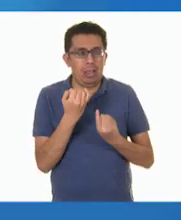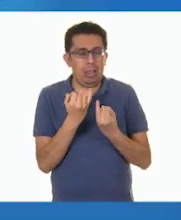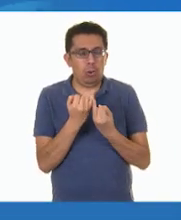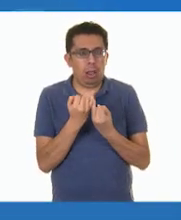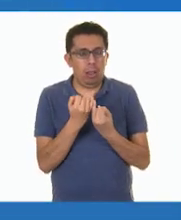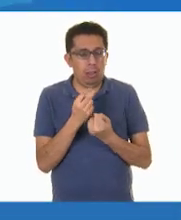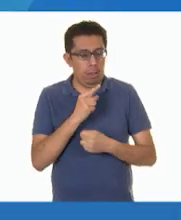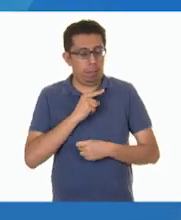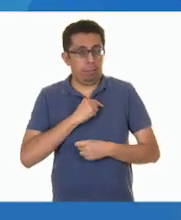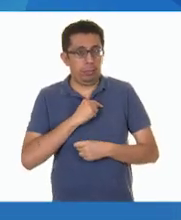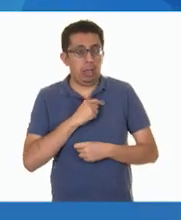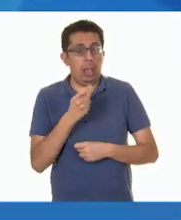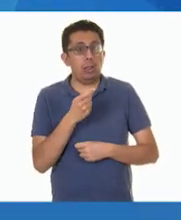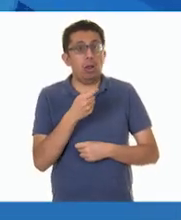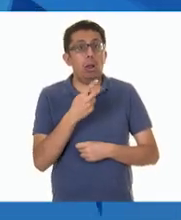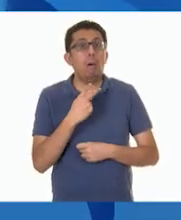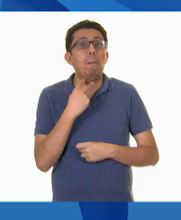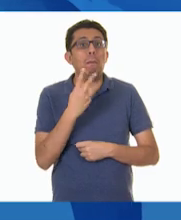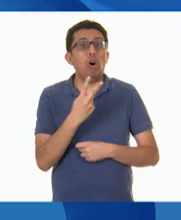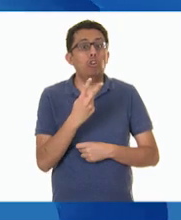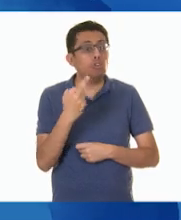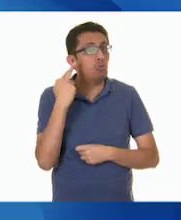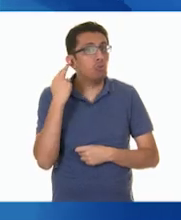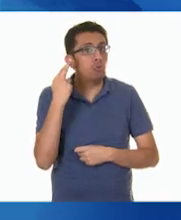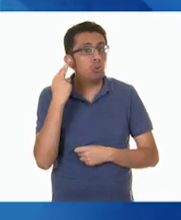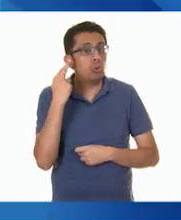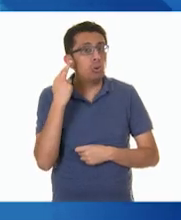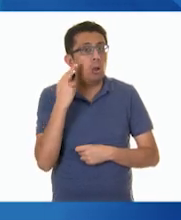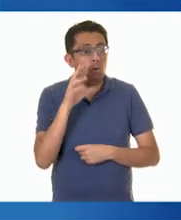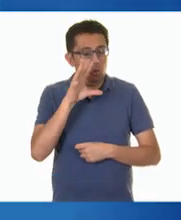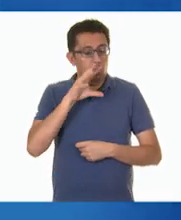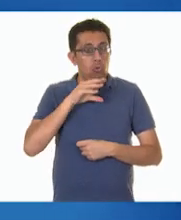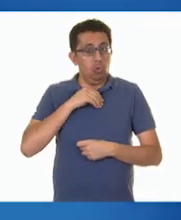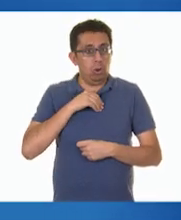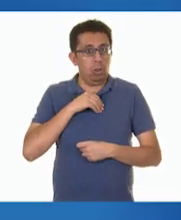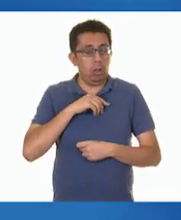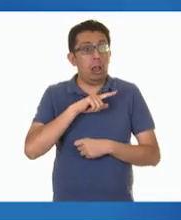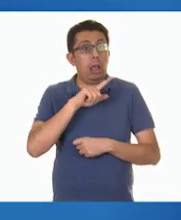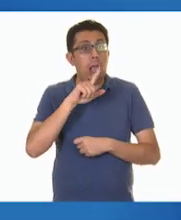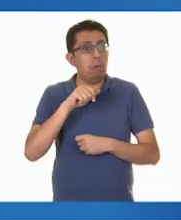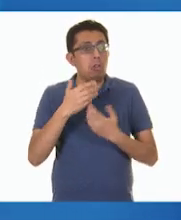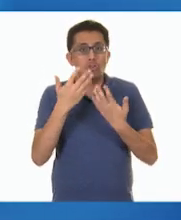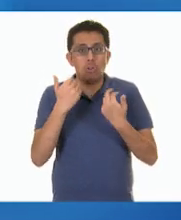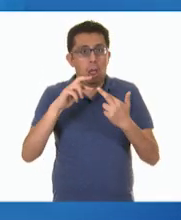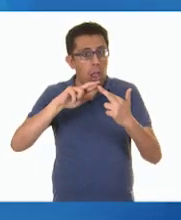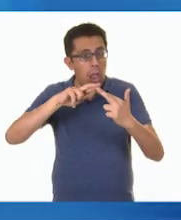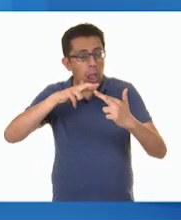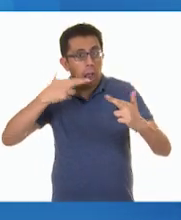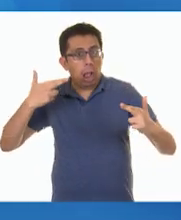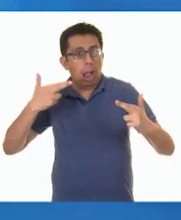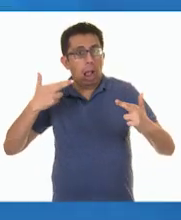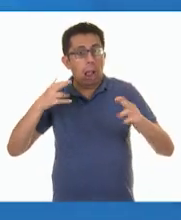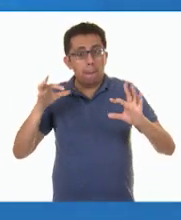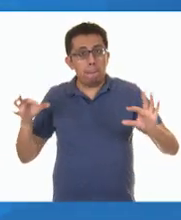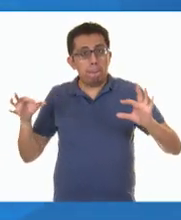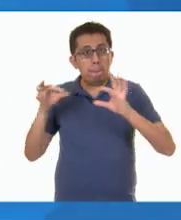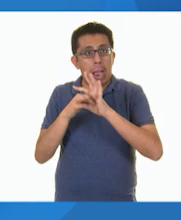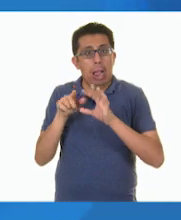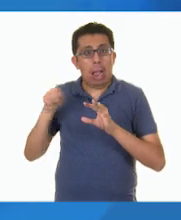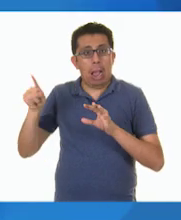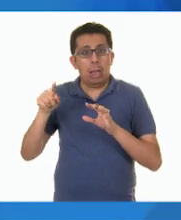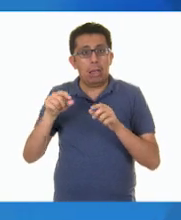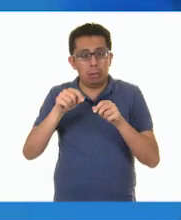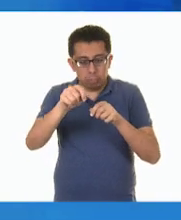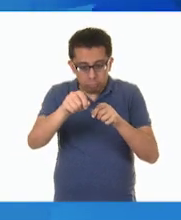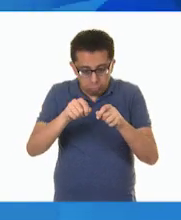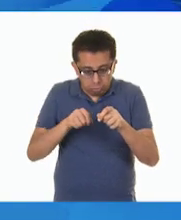El sonido de tu voz entra al micrófono, se va inalámbricamente a la consola de audio. Esa consola tiene un